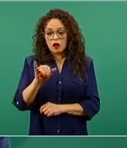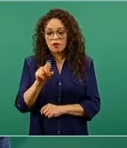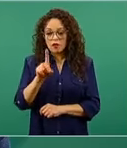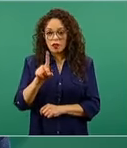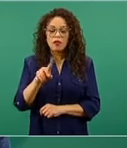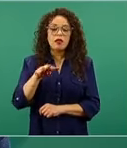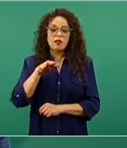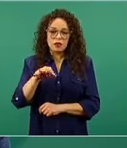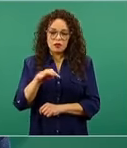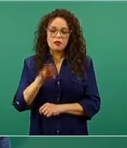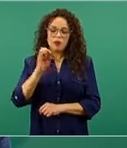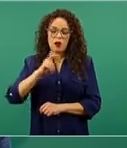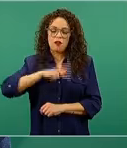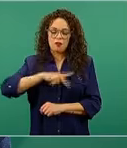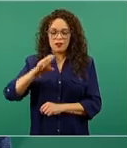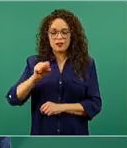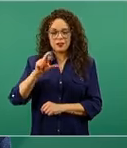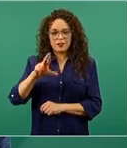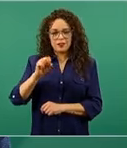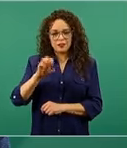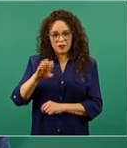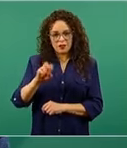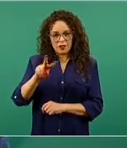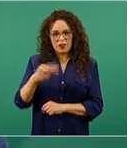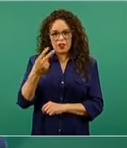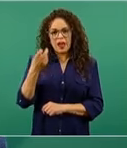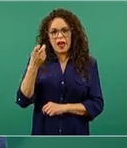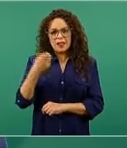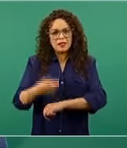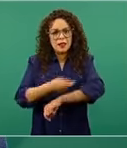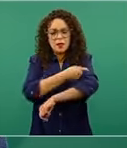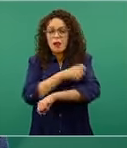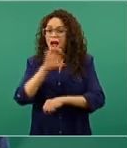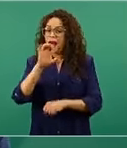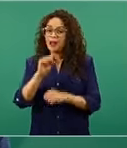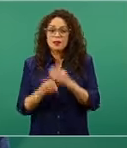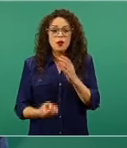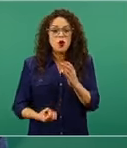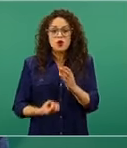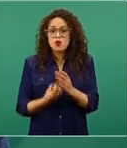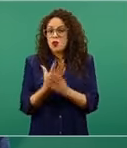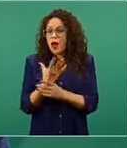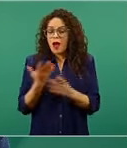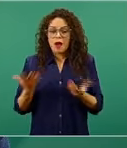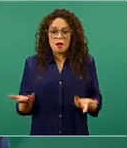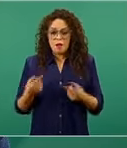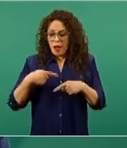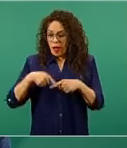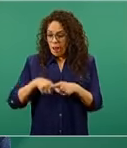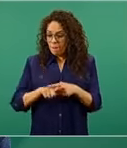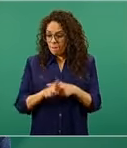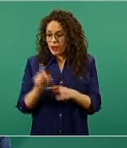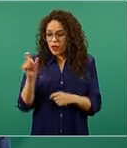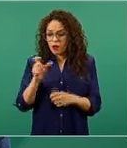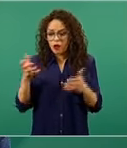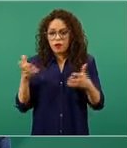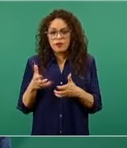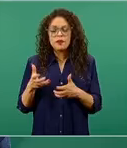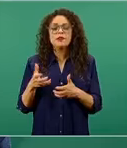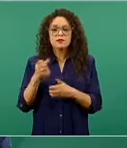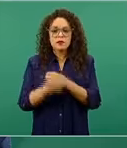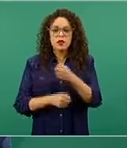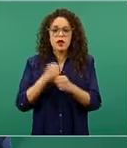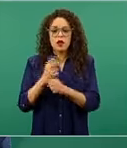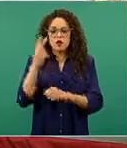virus SARS-CoV-2 que causa la COVID-19, son vacunas nuevas en el mundo, empezaron a desarrollarse a mitad del año